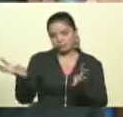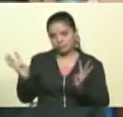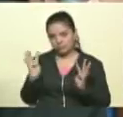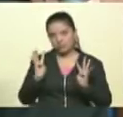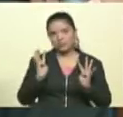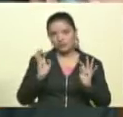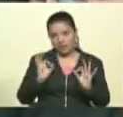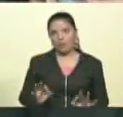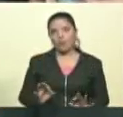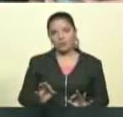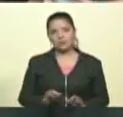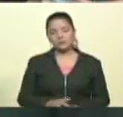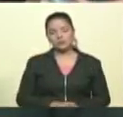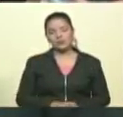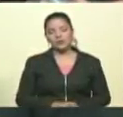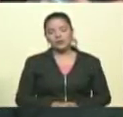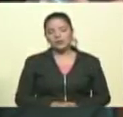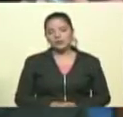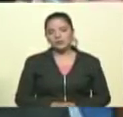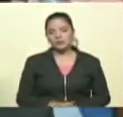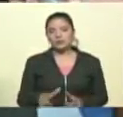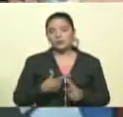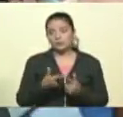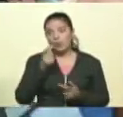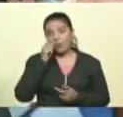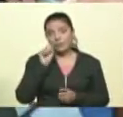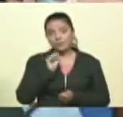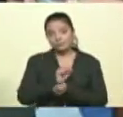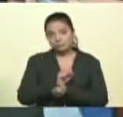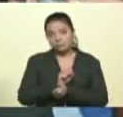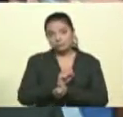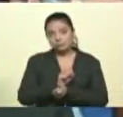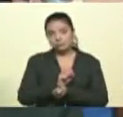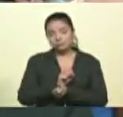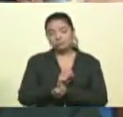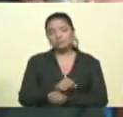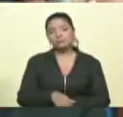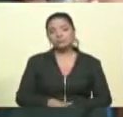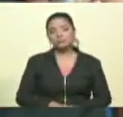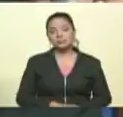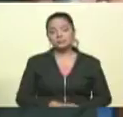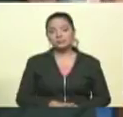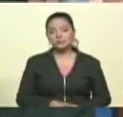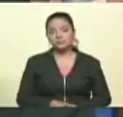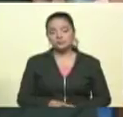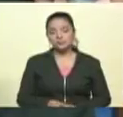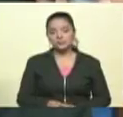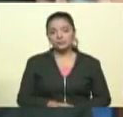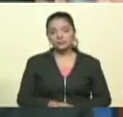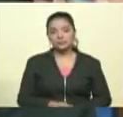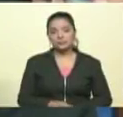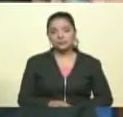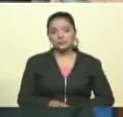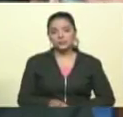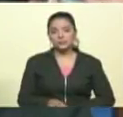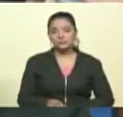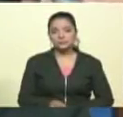sentido, él se encuentra privado de libertad por ese evento y en esa